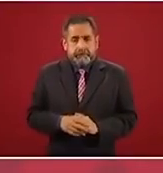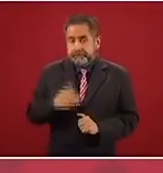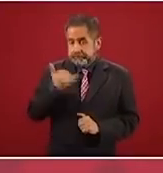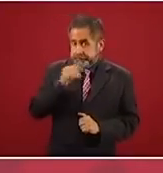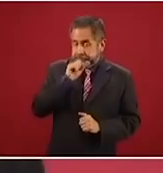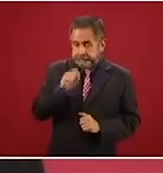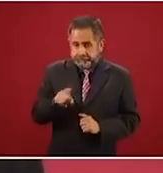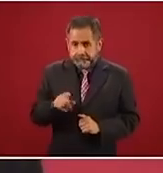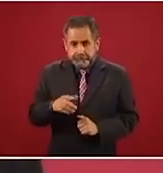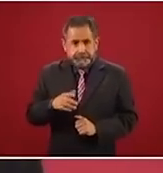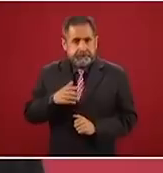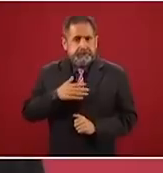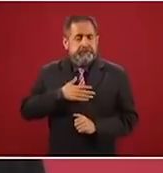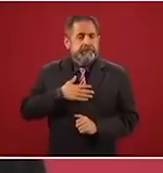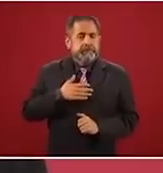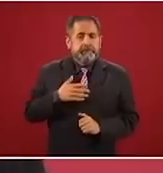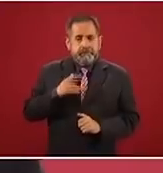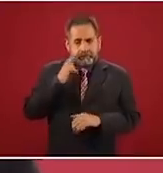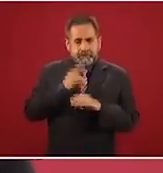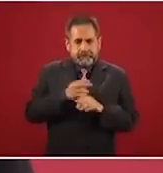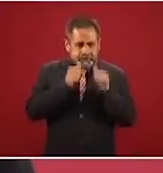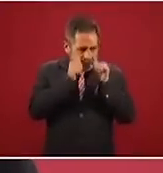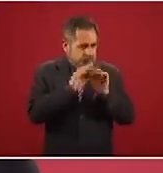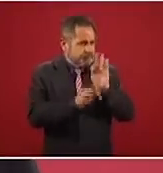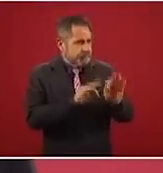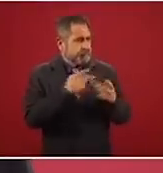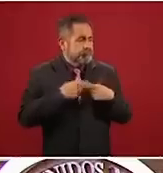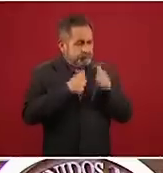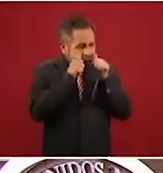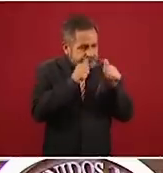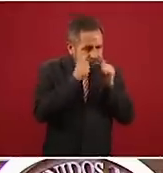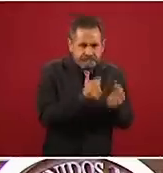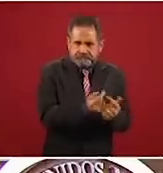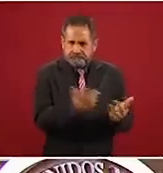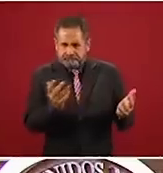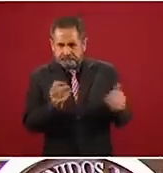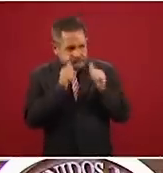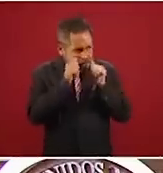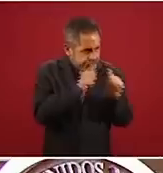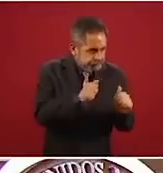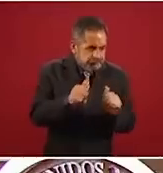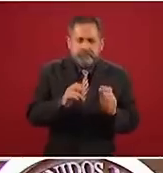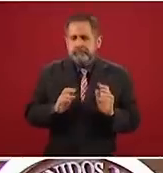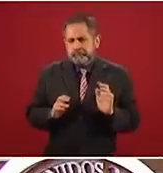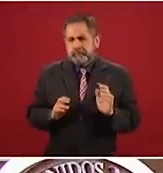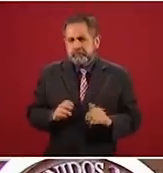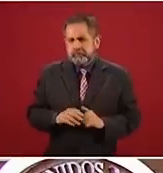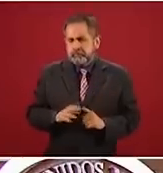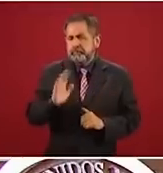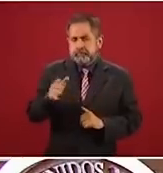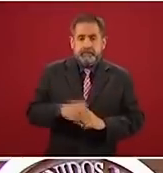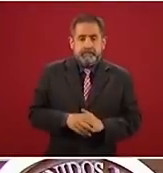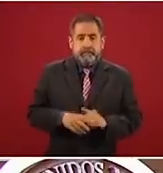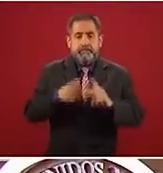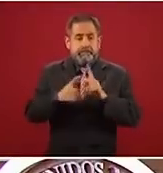que corresponde al trato a los ciudadanos, pues ya para empezar la